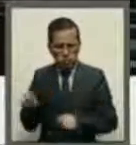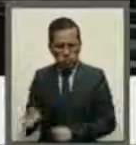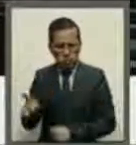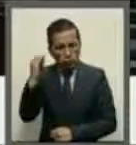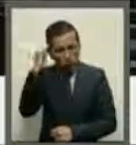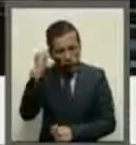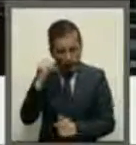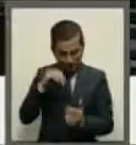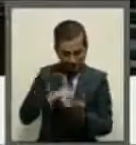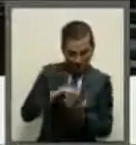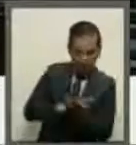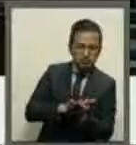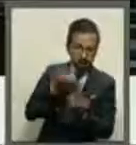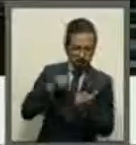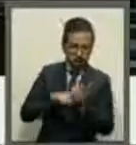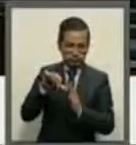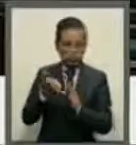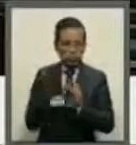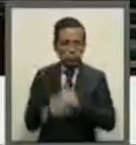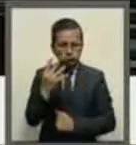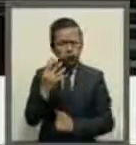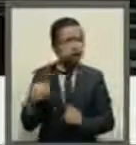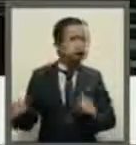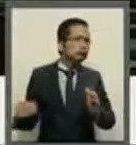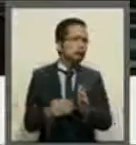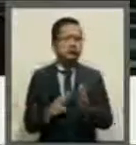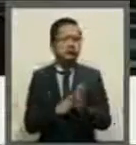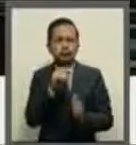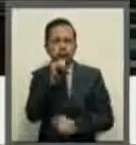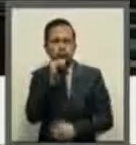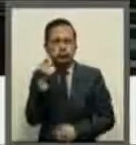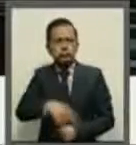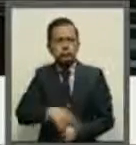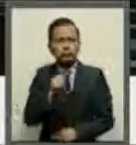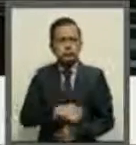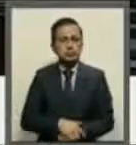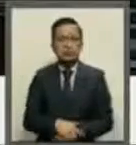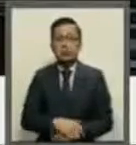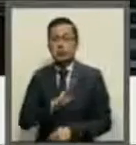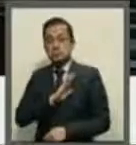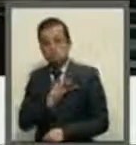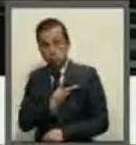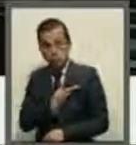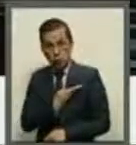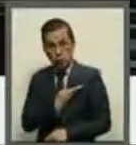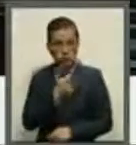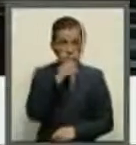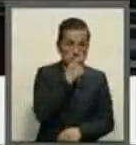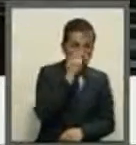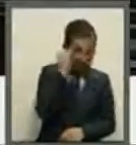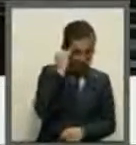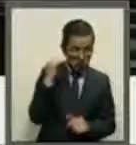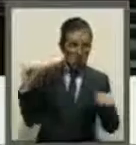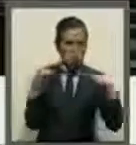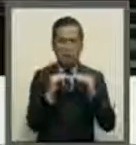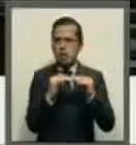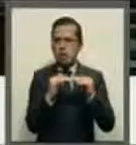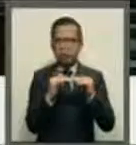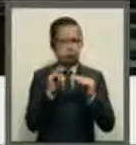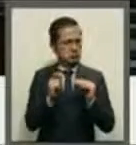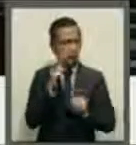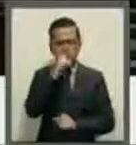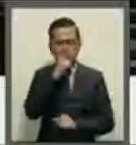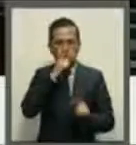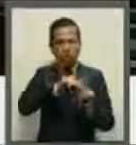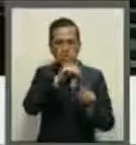Pueblos Indígenas, se prevé que tanto el español como las lenguas indígenas son lenguas nacionales.